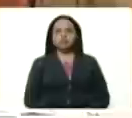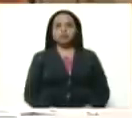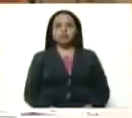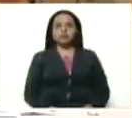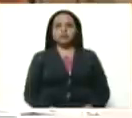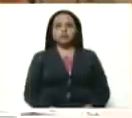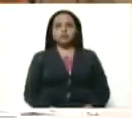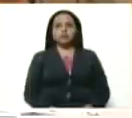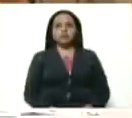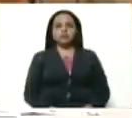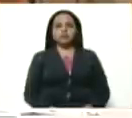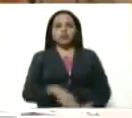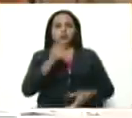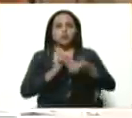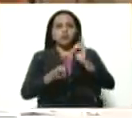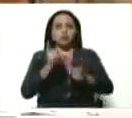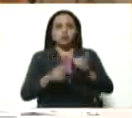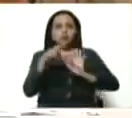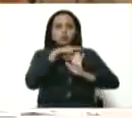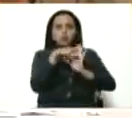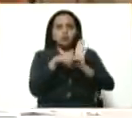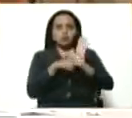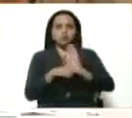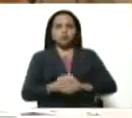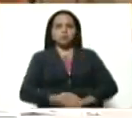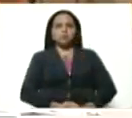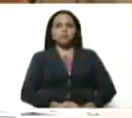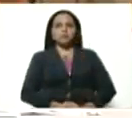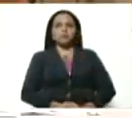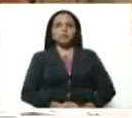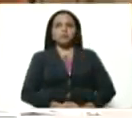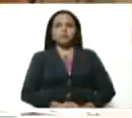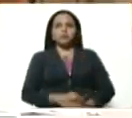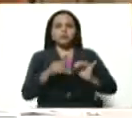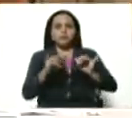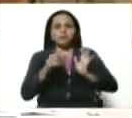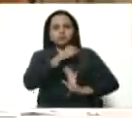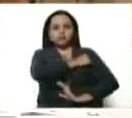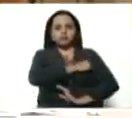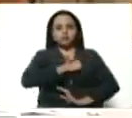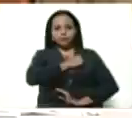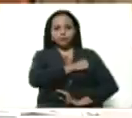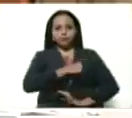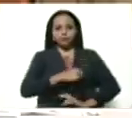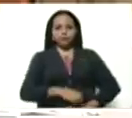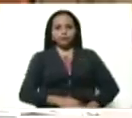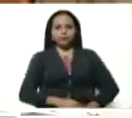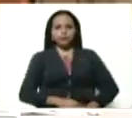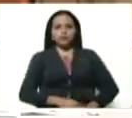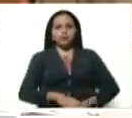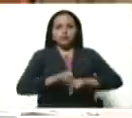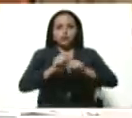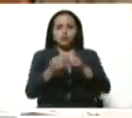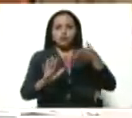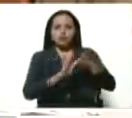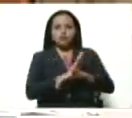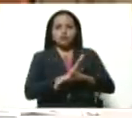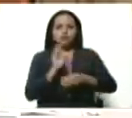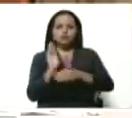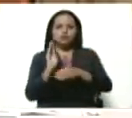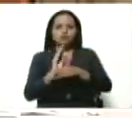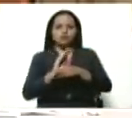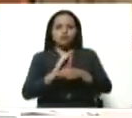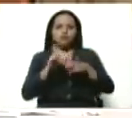con algunas excepciones bueno que lamentablemente rompieron con el esquema de la cuarentena